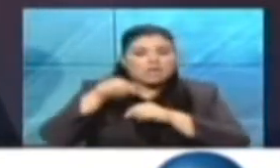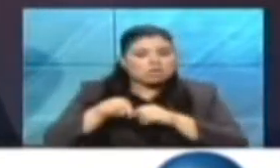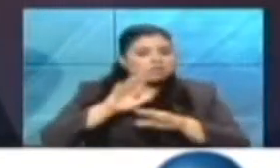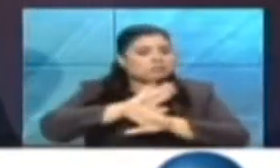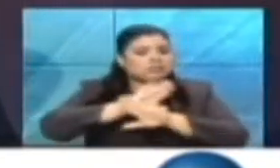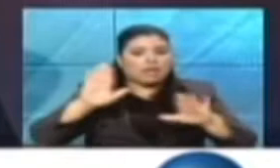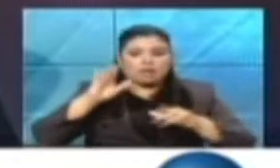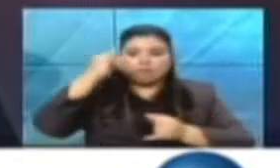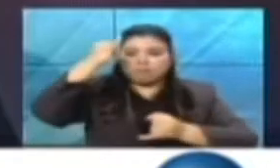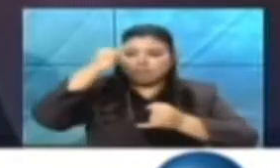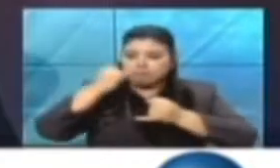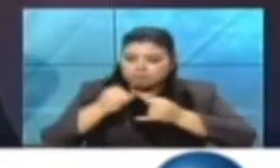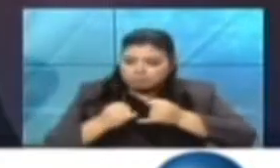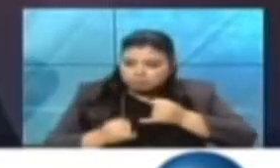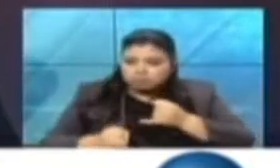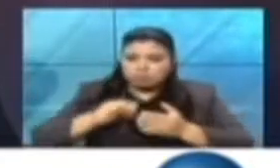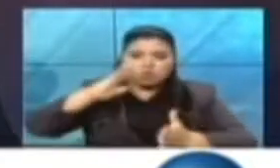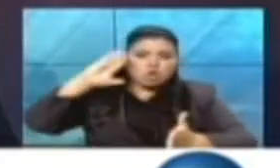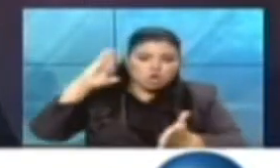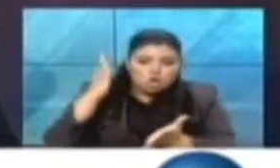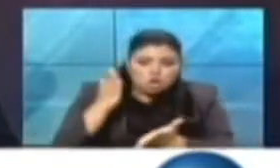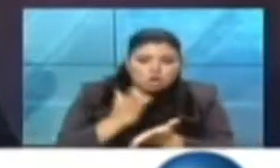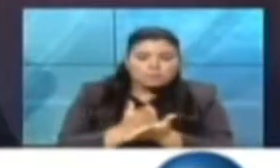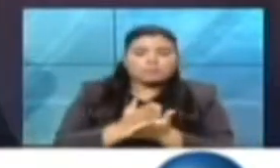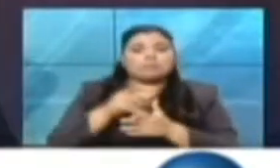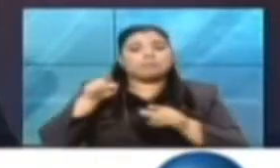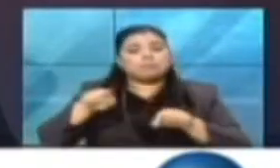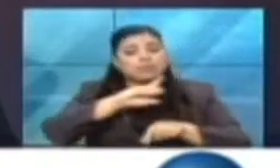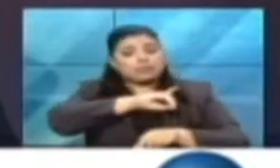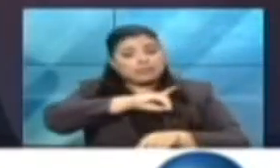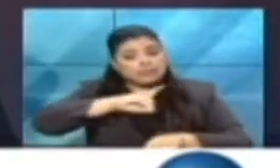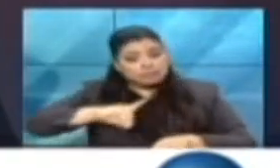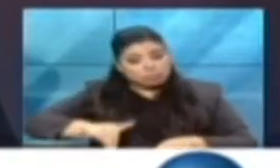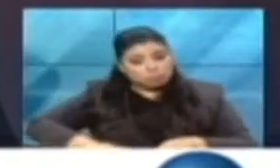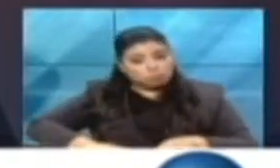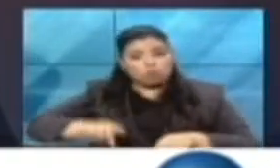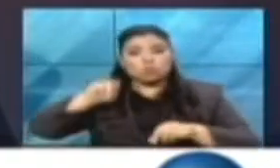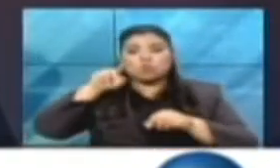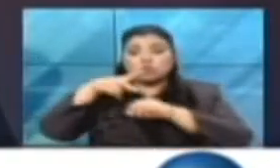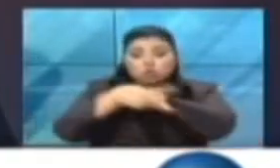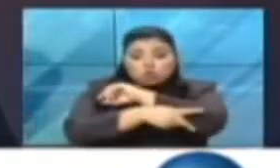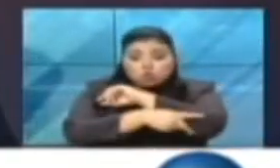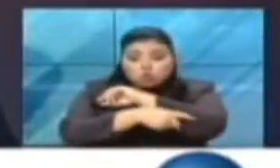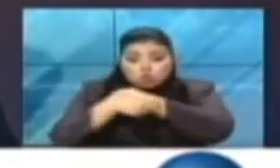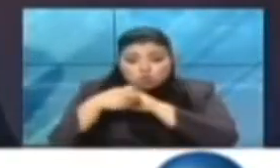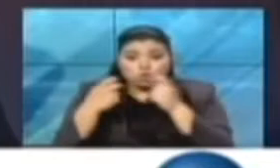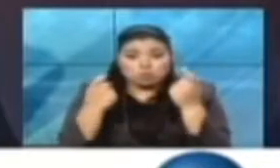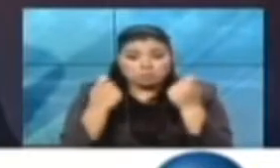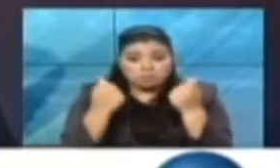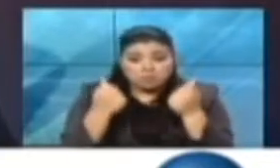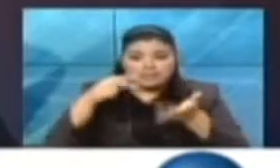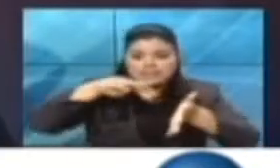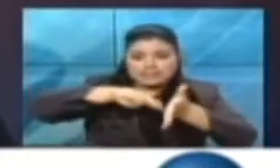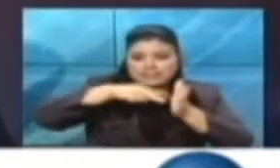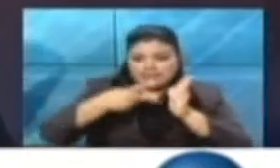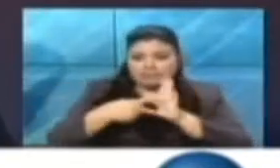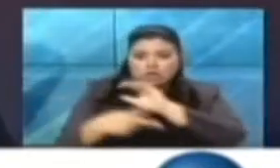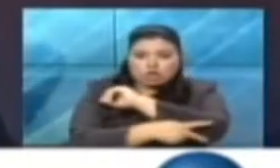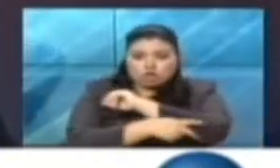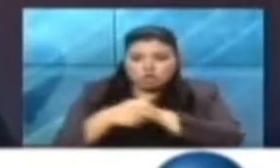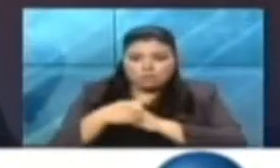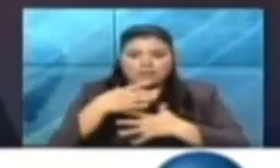penar como delito de lesa humanidad porque roba salud educación y vida al pueblo